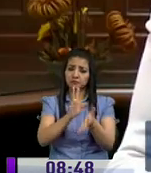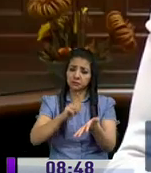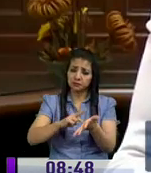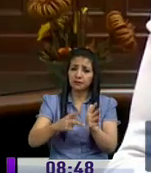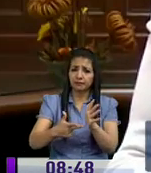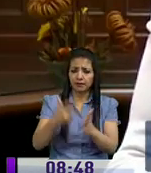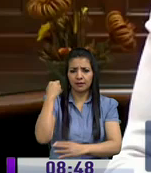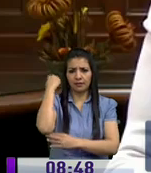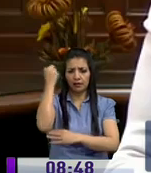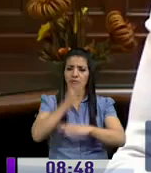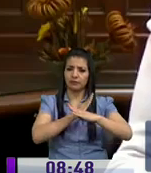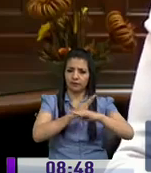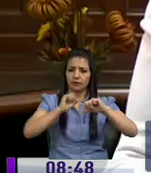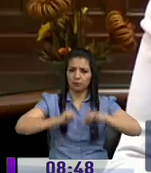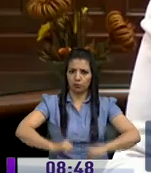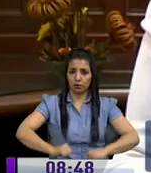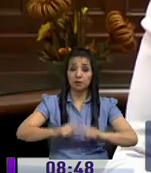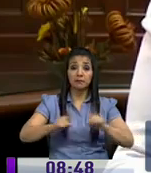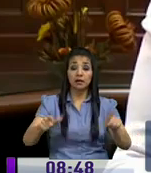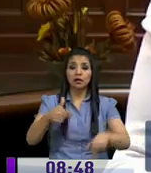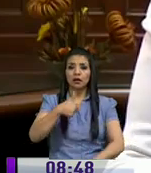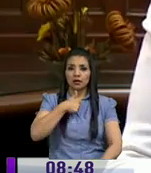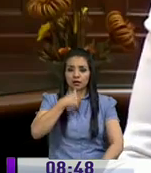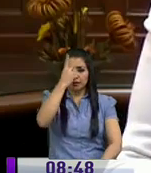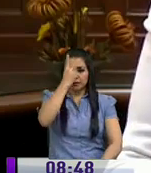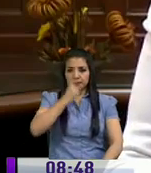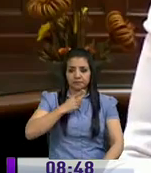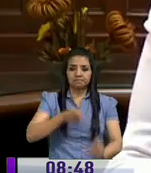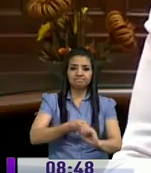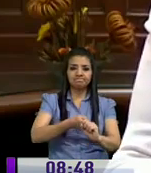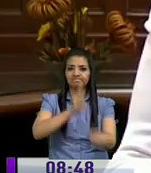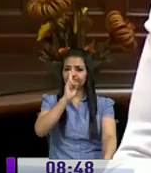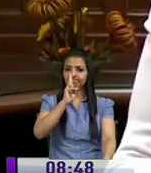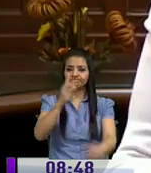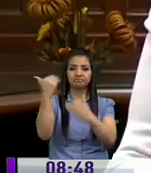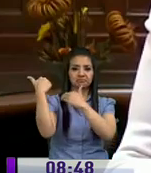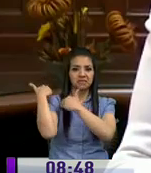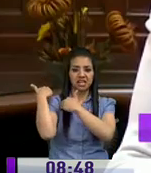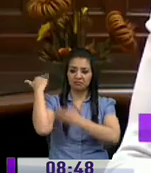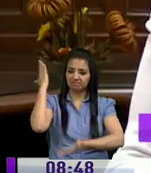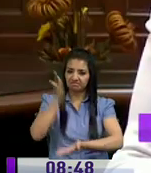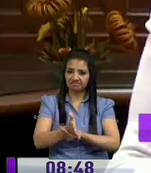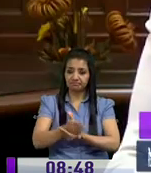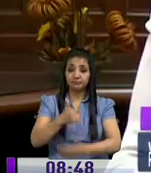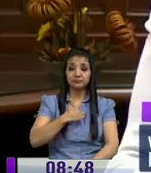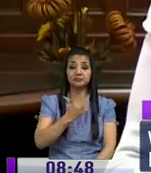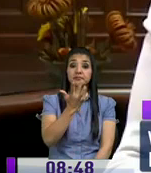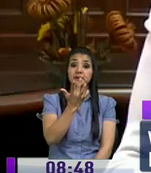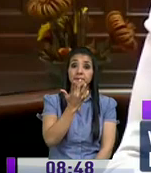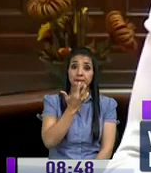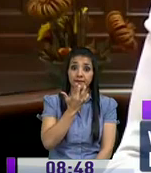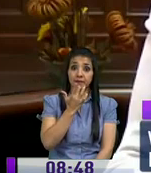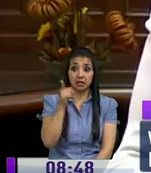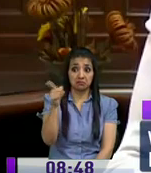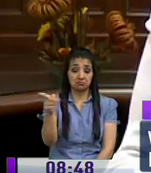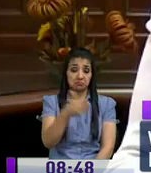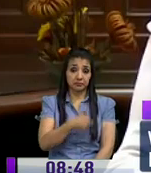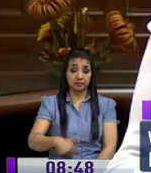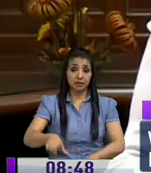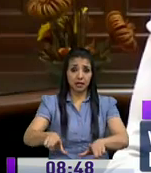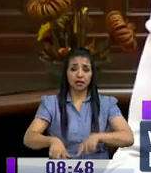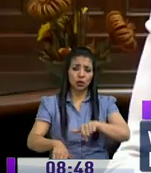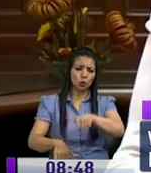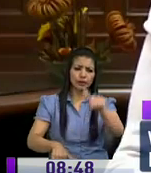derecho a la defensa, presentaré la renuncia irrevocable a mi cargo, pues prefiero que él pueda contar con alguien